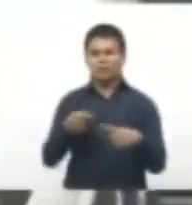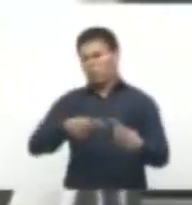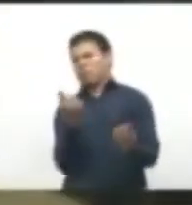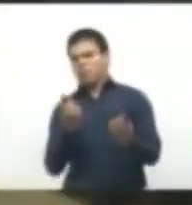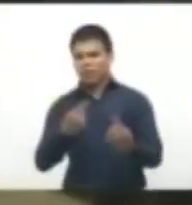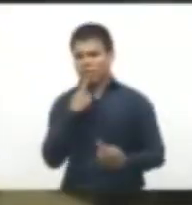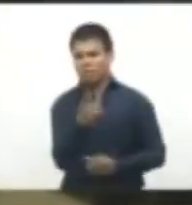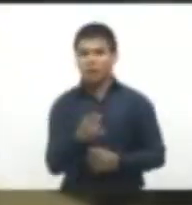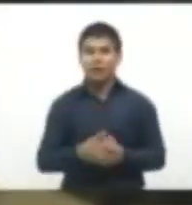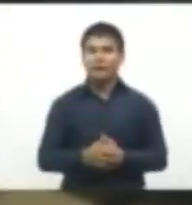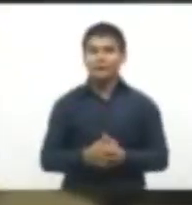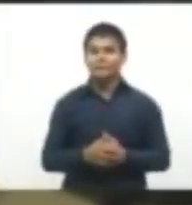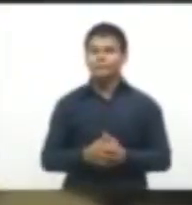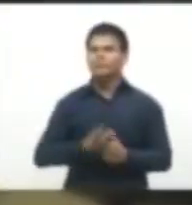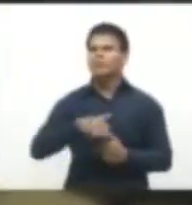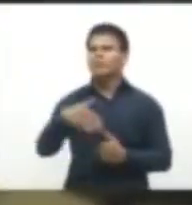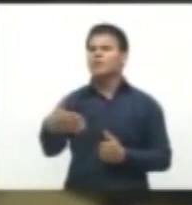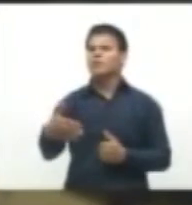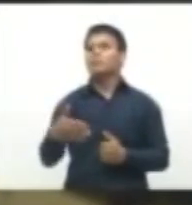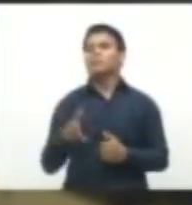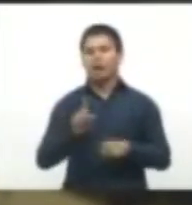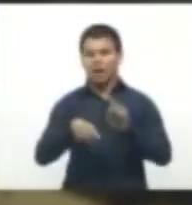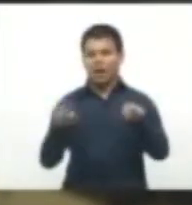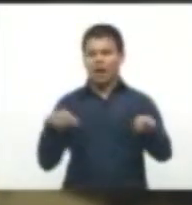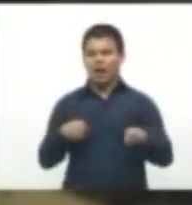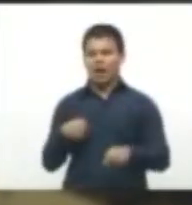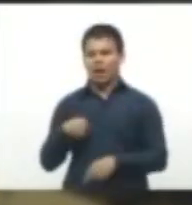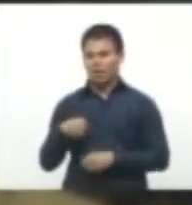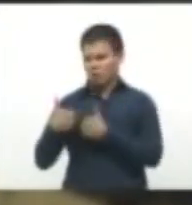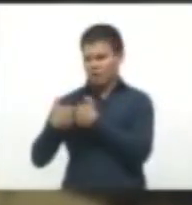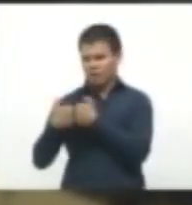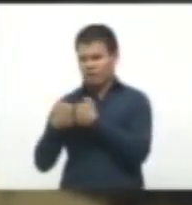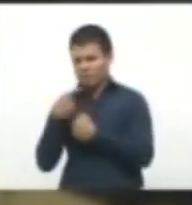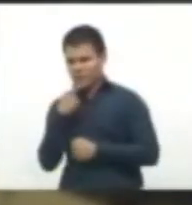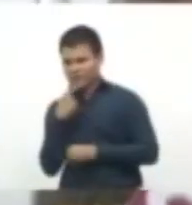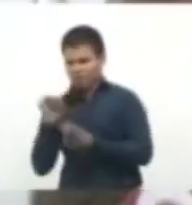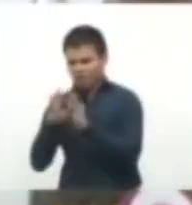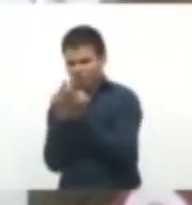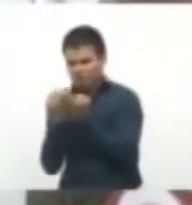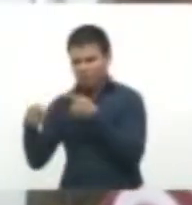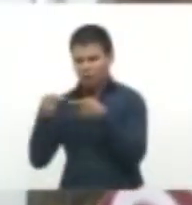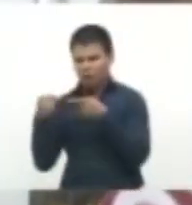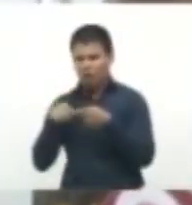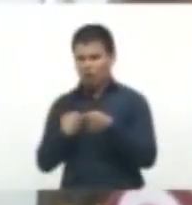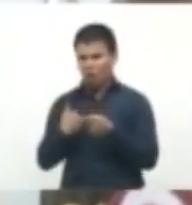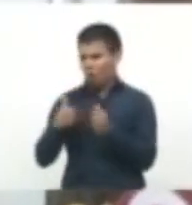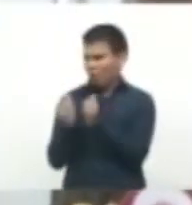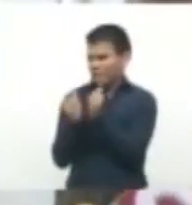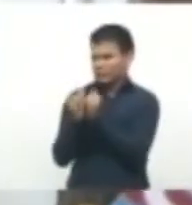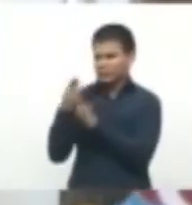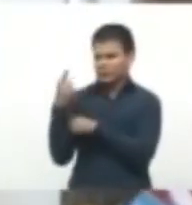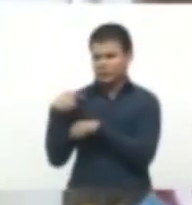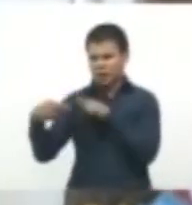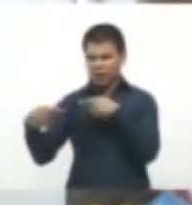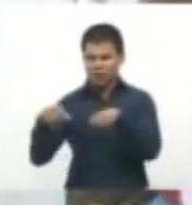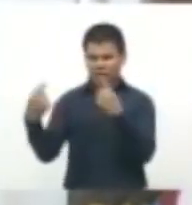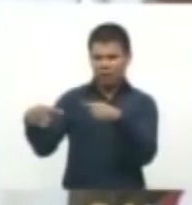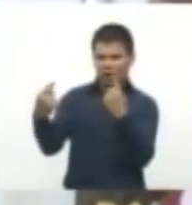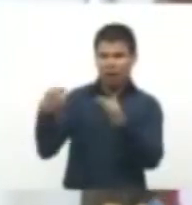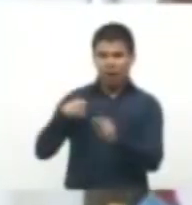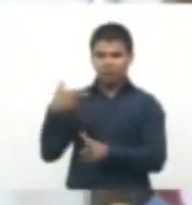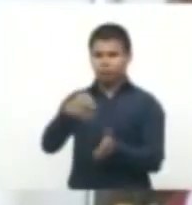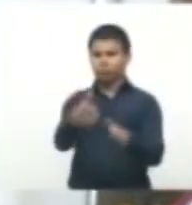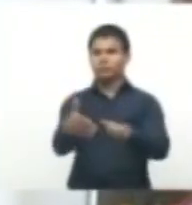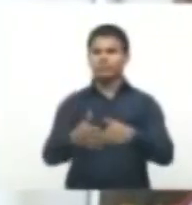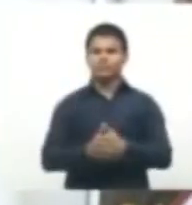40% más corresponden a homicidios por retaliaciones o problemas personales de las víctimas. Hubo varios factores, entre ellos la